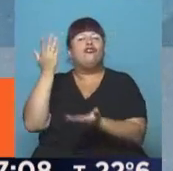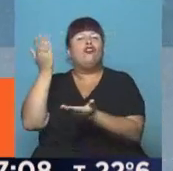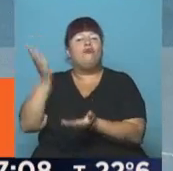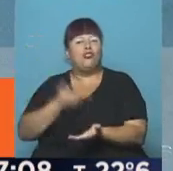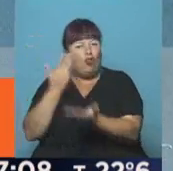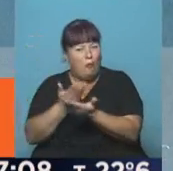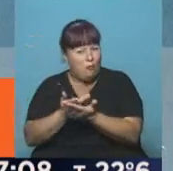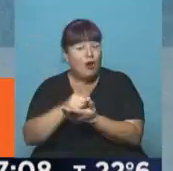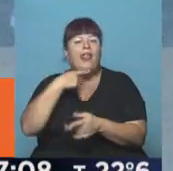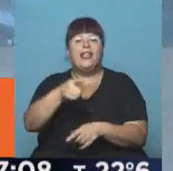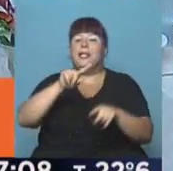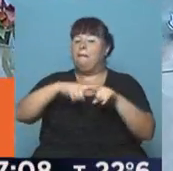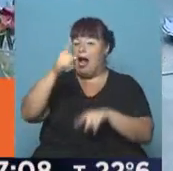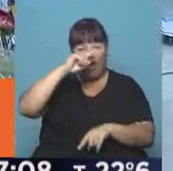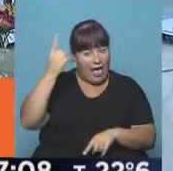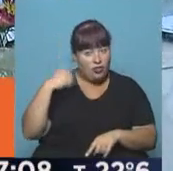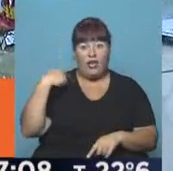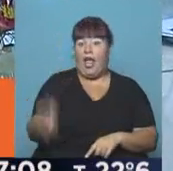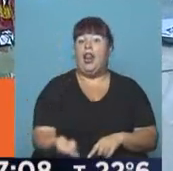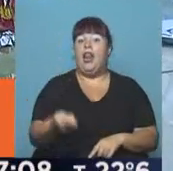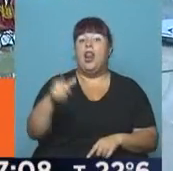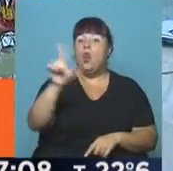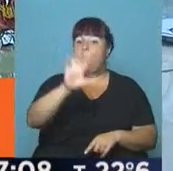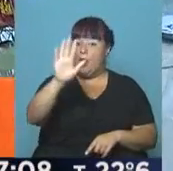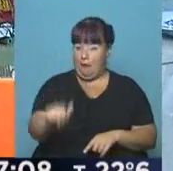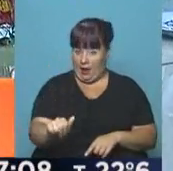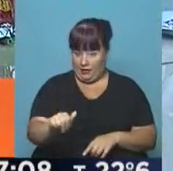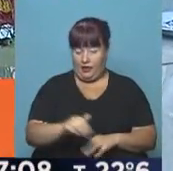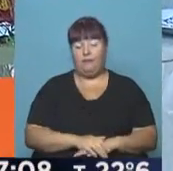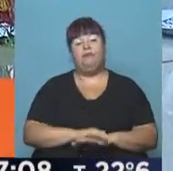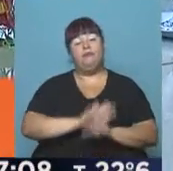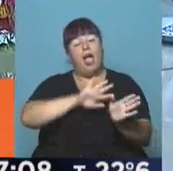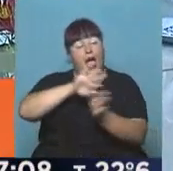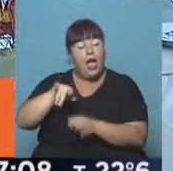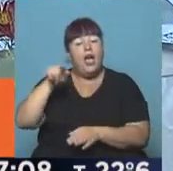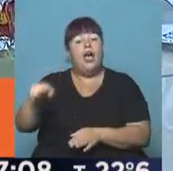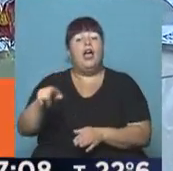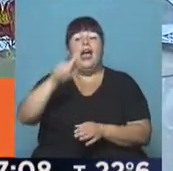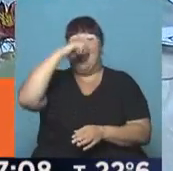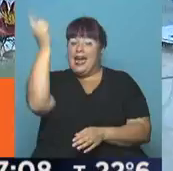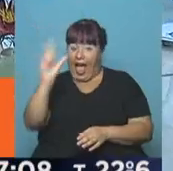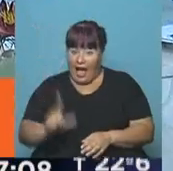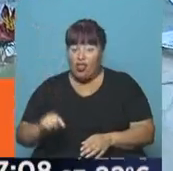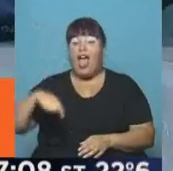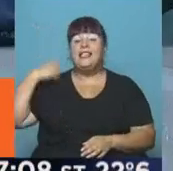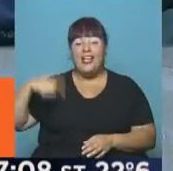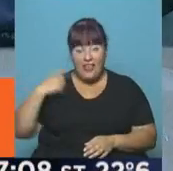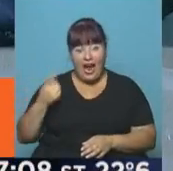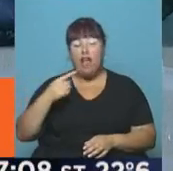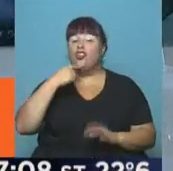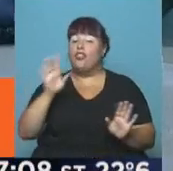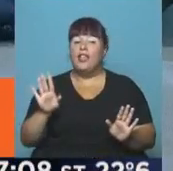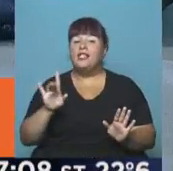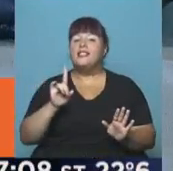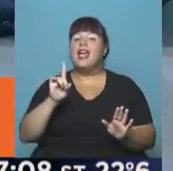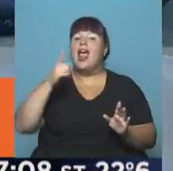18% y el anuncio de un paro nacional para el próximo lunes y martes. Por su parte, a nivel nacional, los sindicatos aseguran que